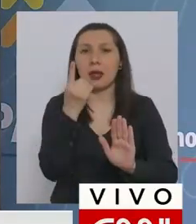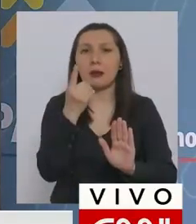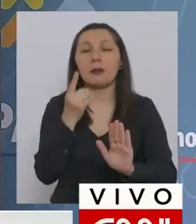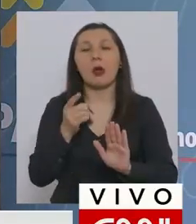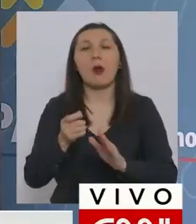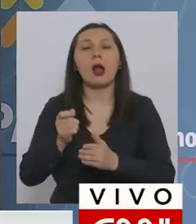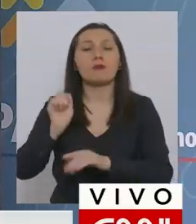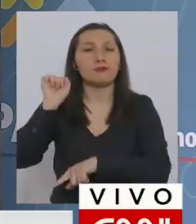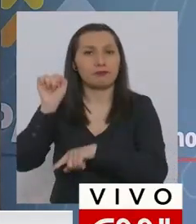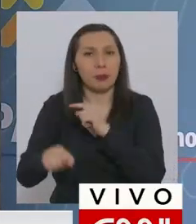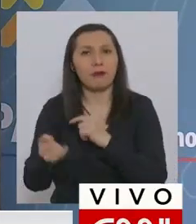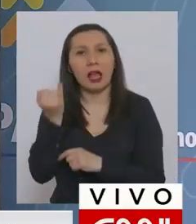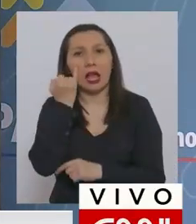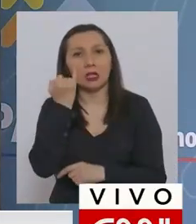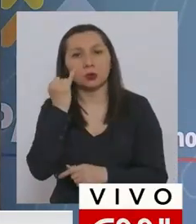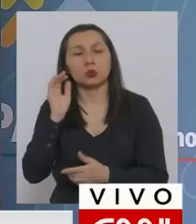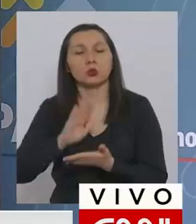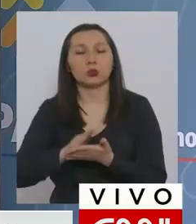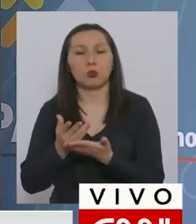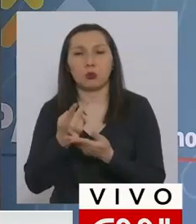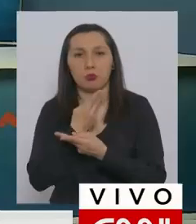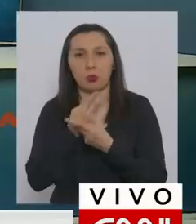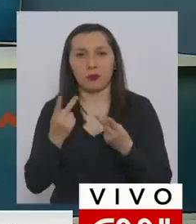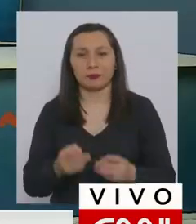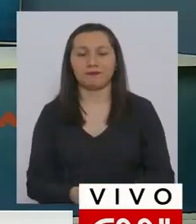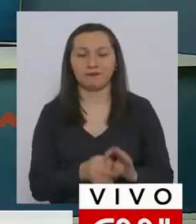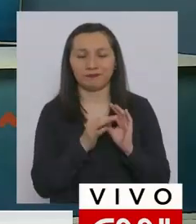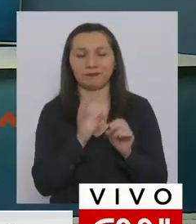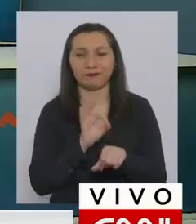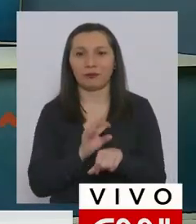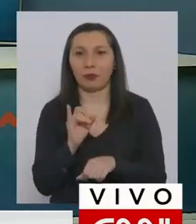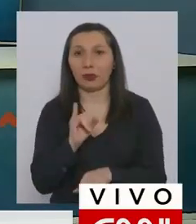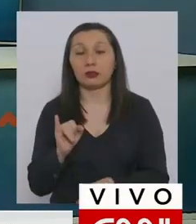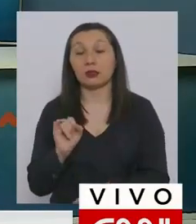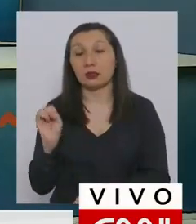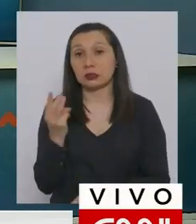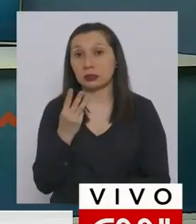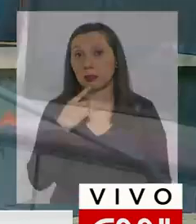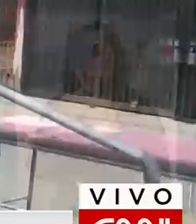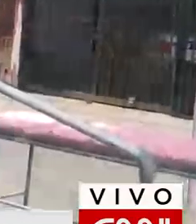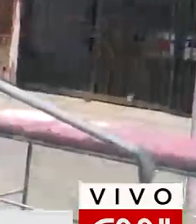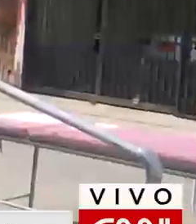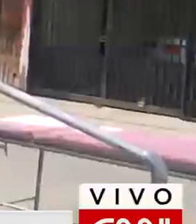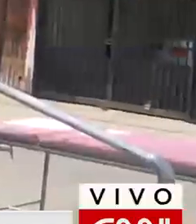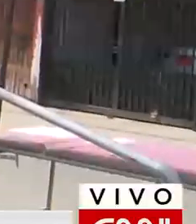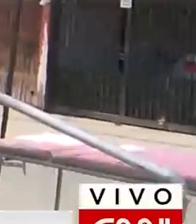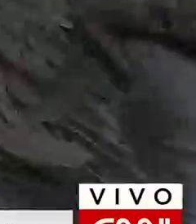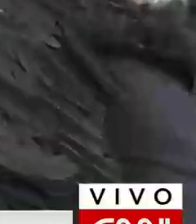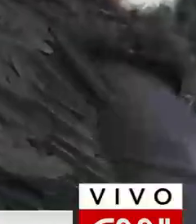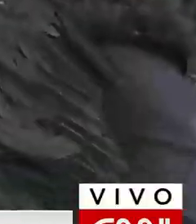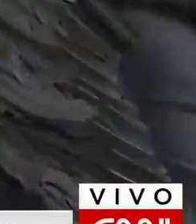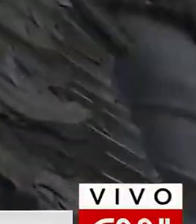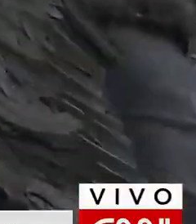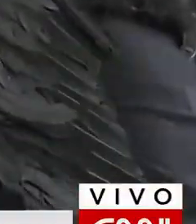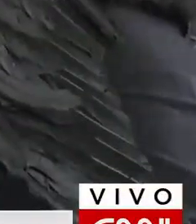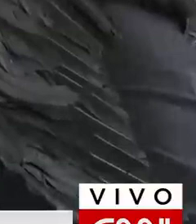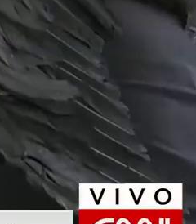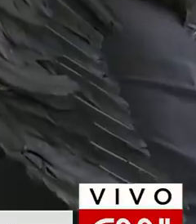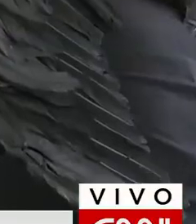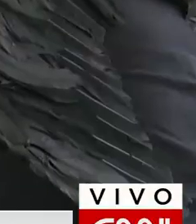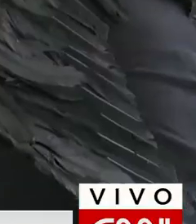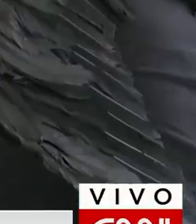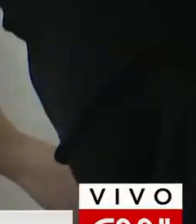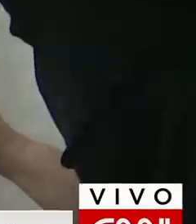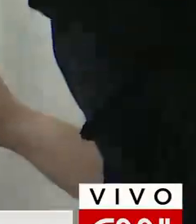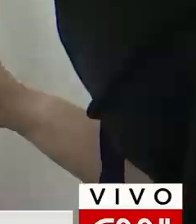etario. Como dijo el director del Instituto de Salud Pública, la plataforma que se usa de la vacuna Sinovac es una